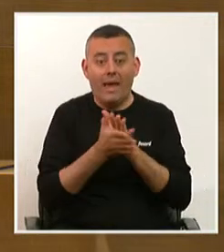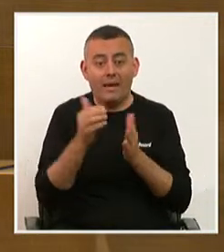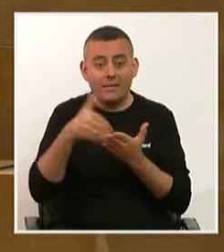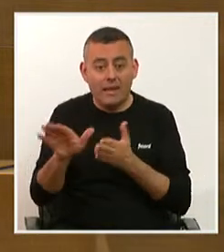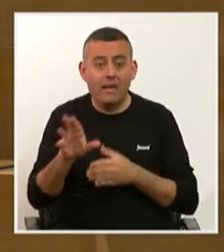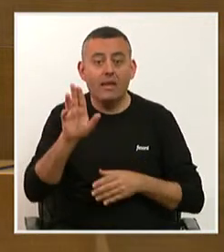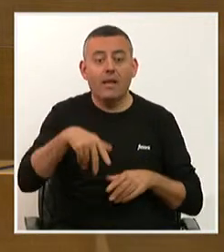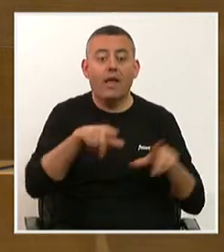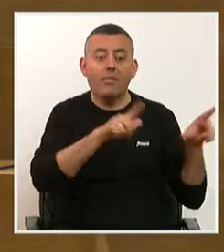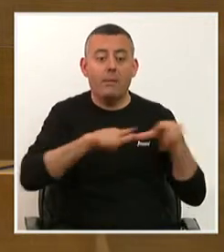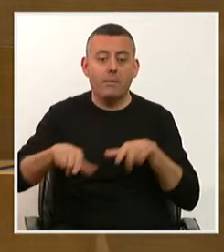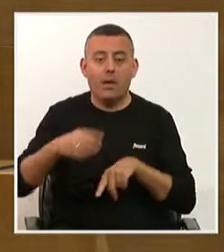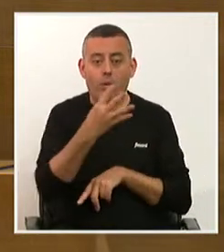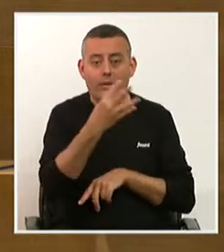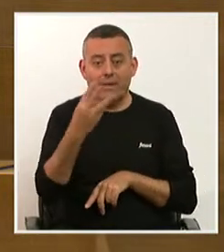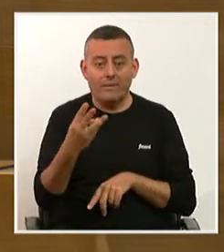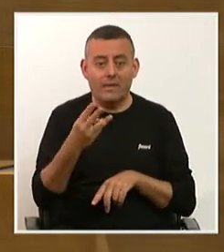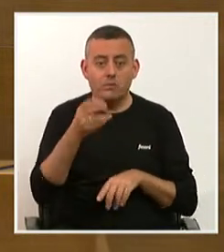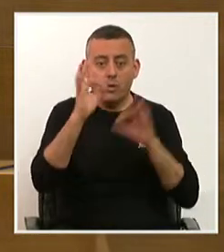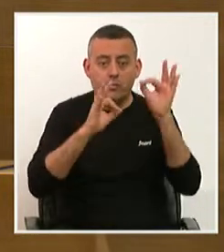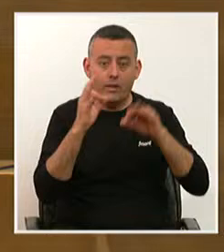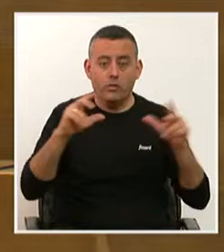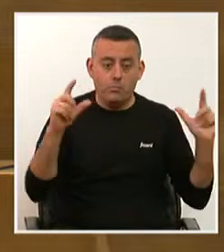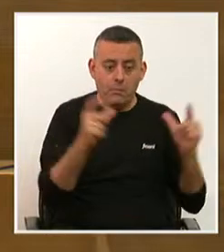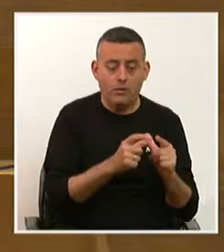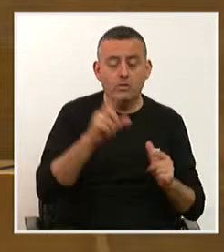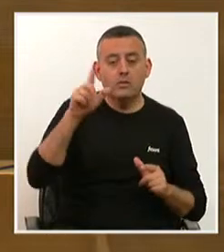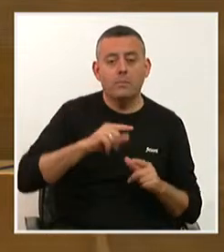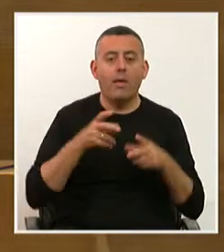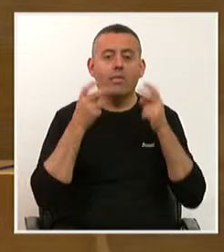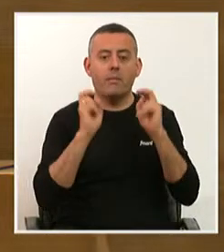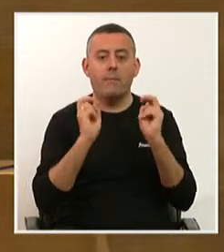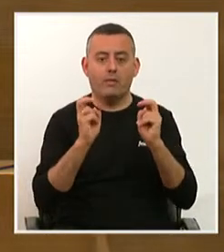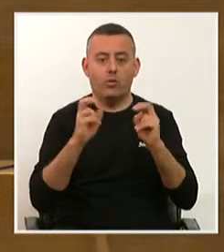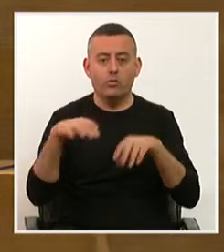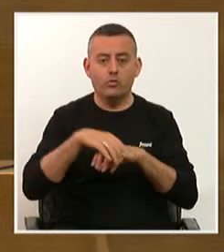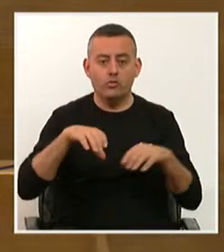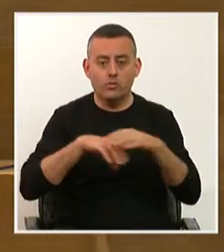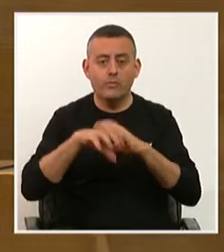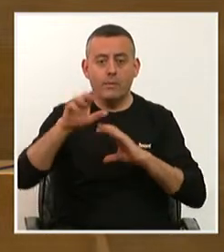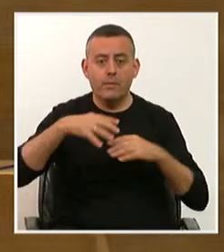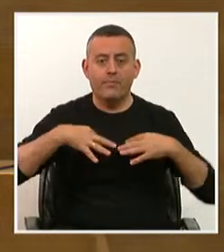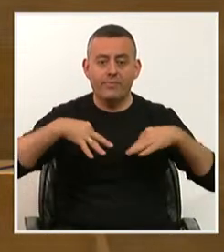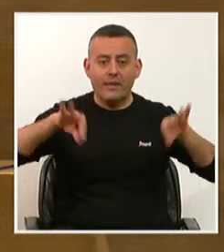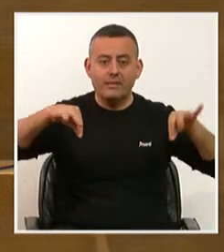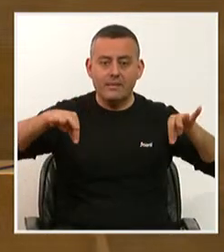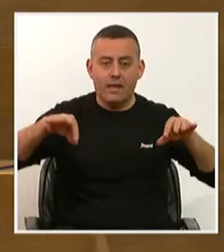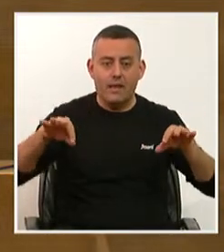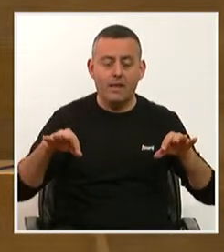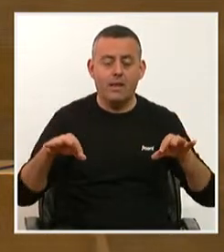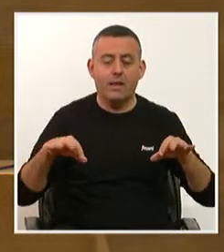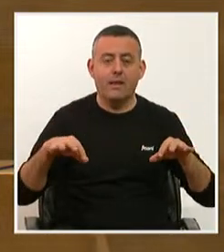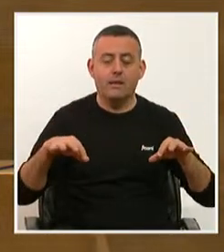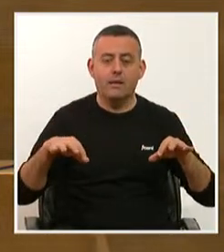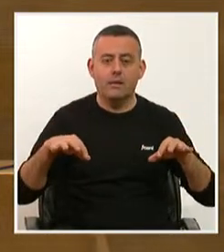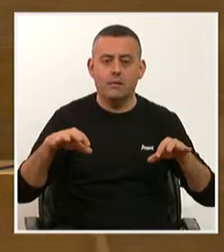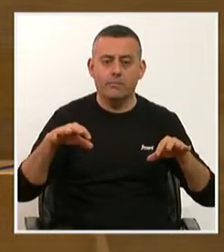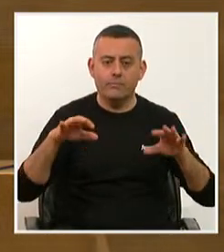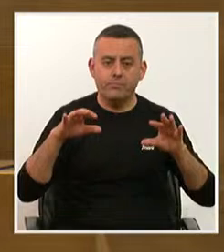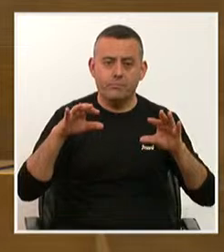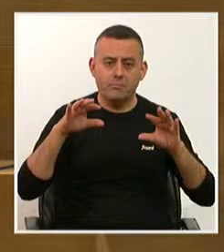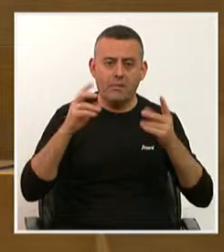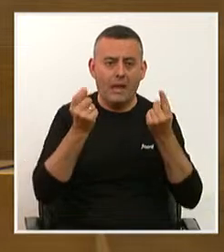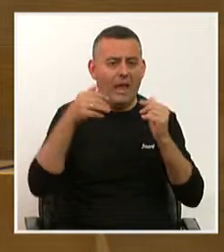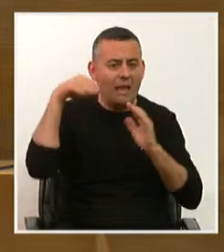eh el calzado y todo el sector de eh textil en situación de crisis por tanto industria